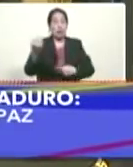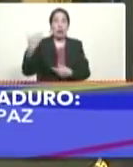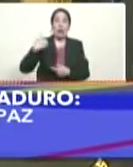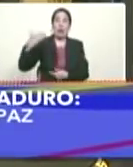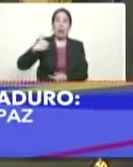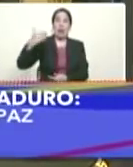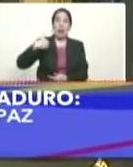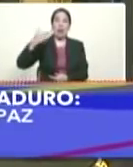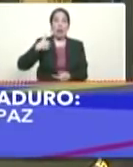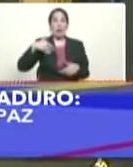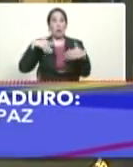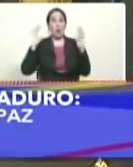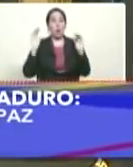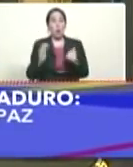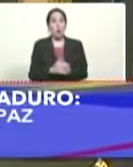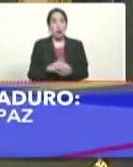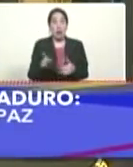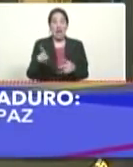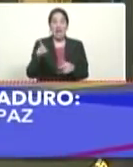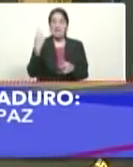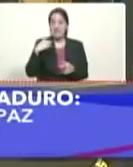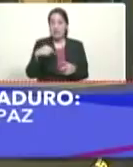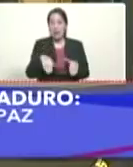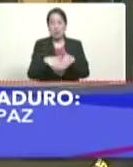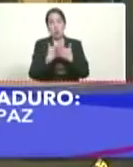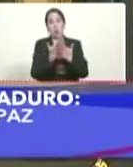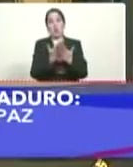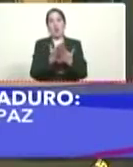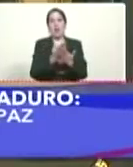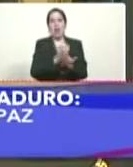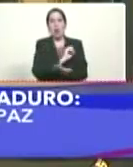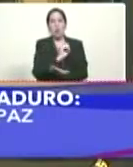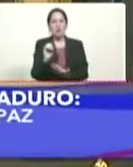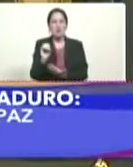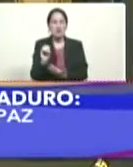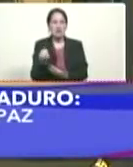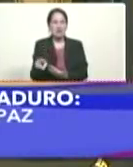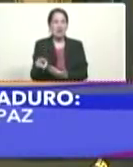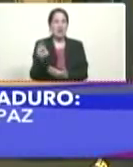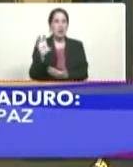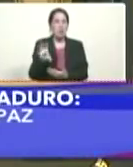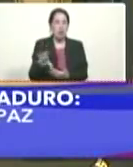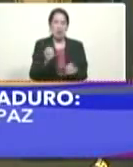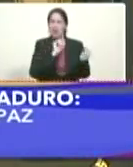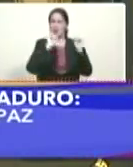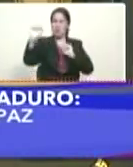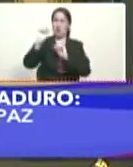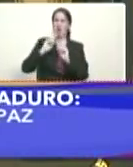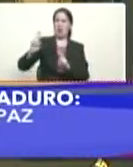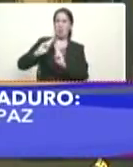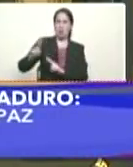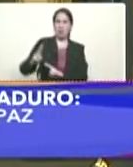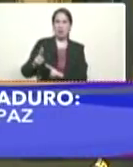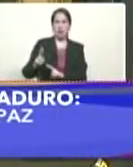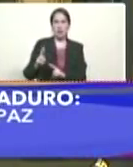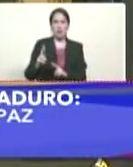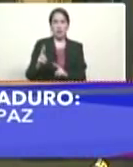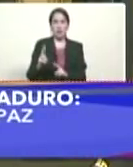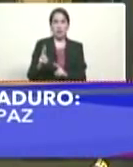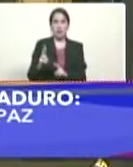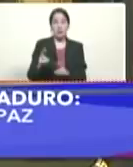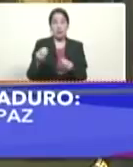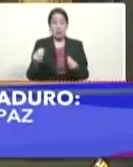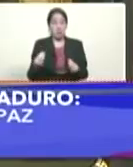ayer en la madrugada nos dieron un ataque brutal en el occidente del país nos defendimos respondimos y